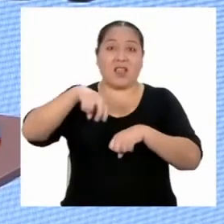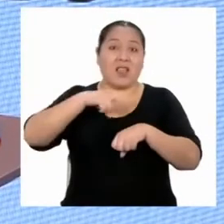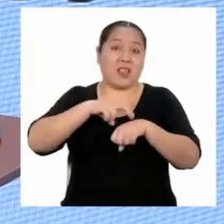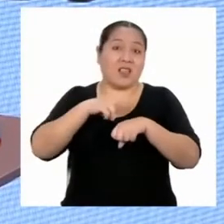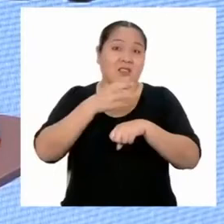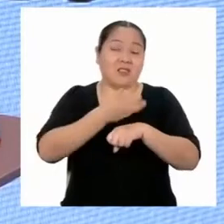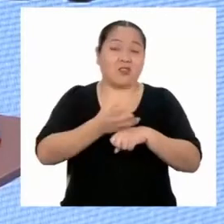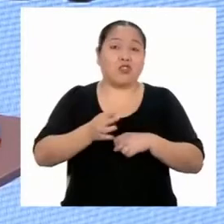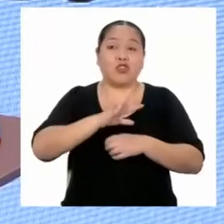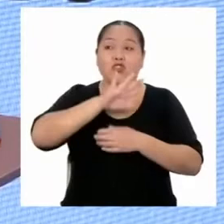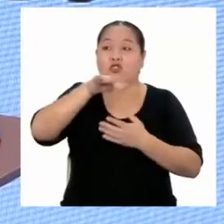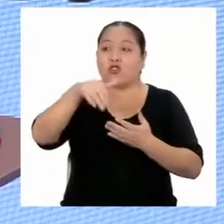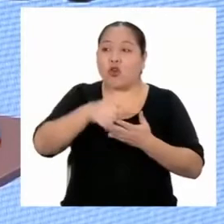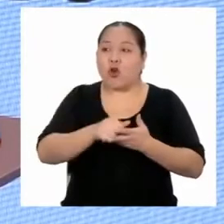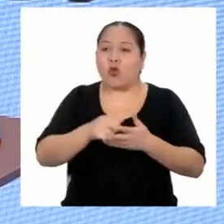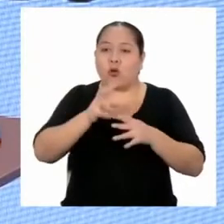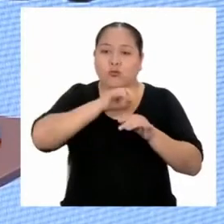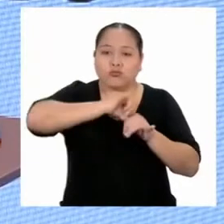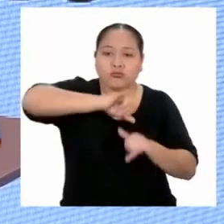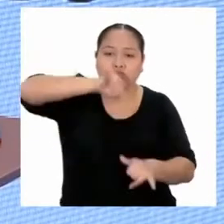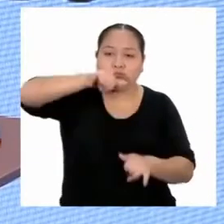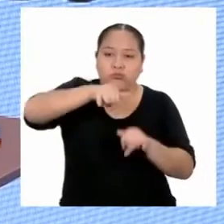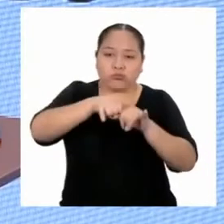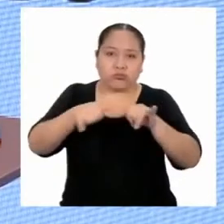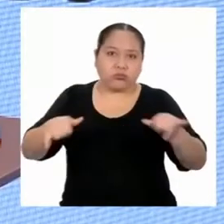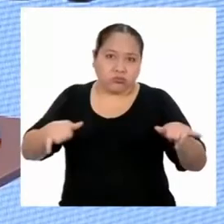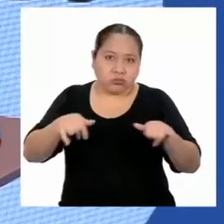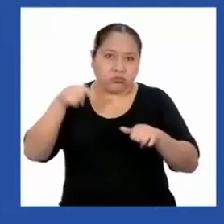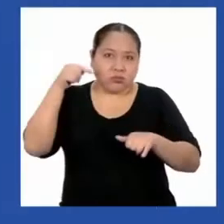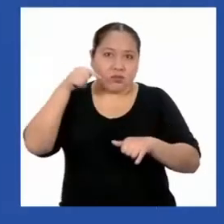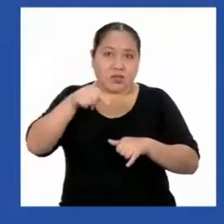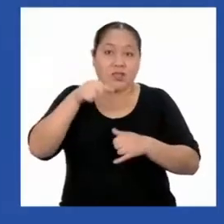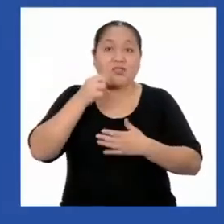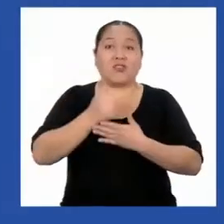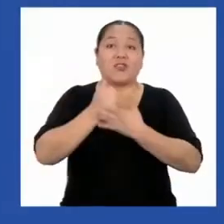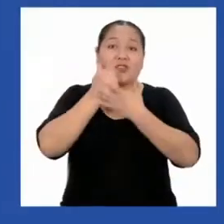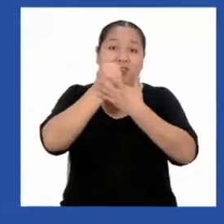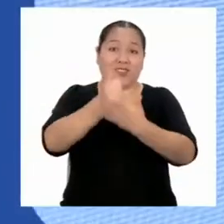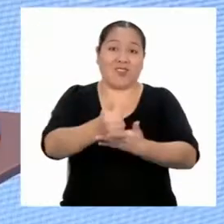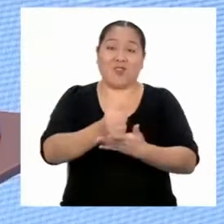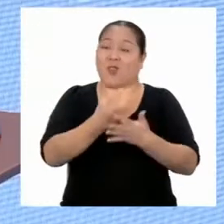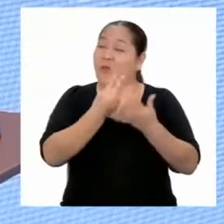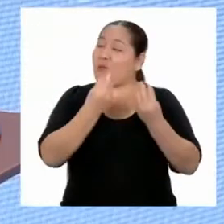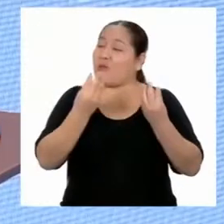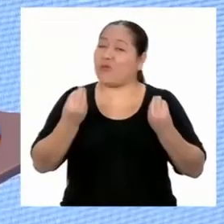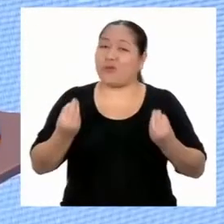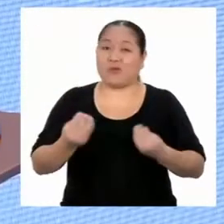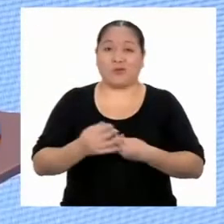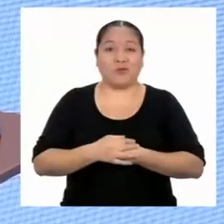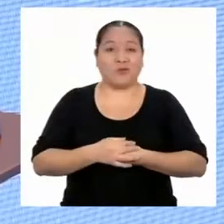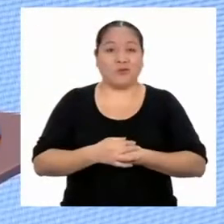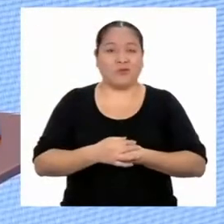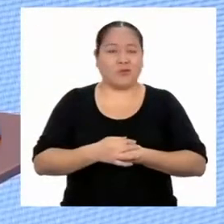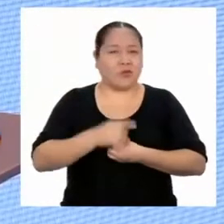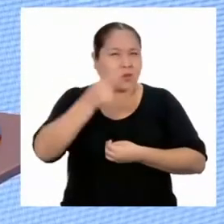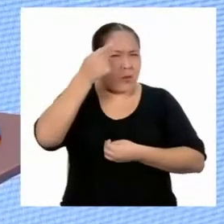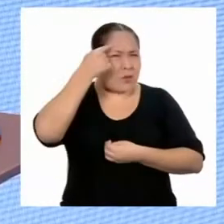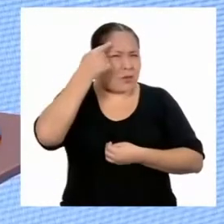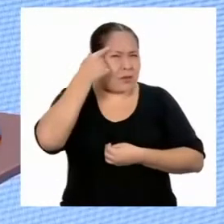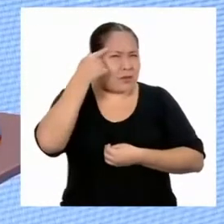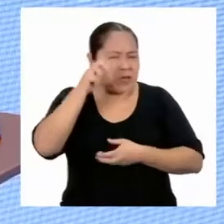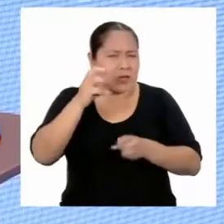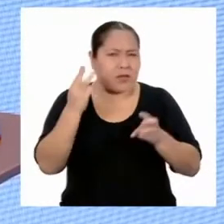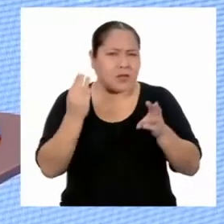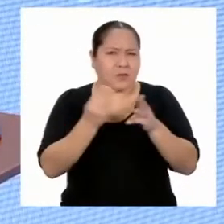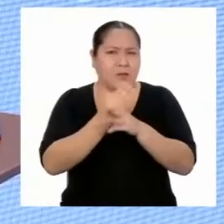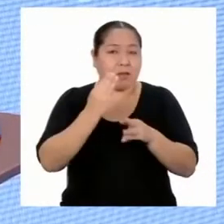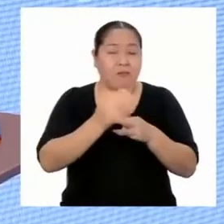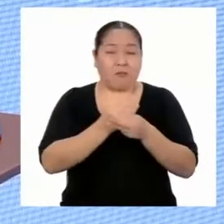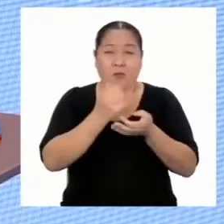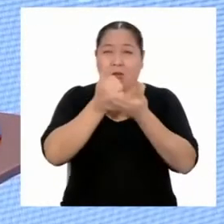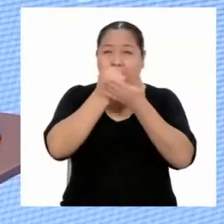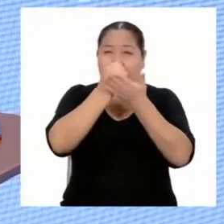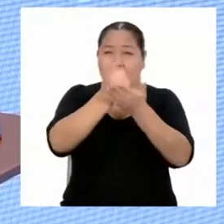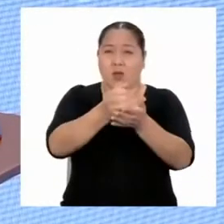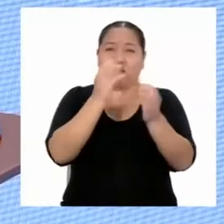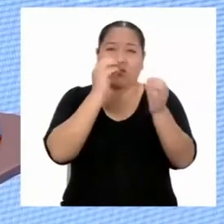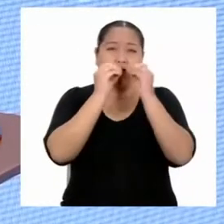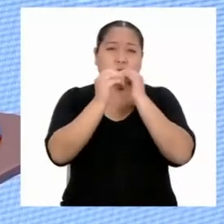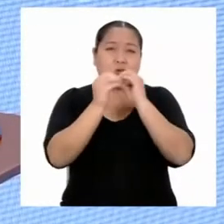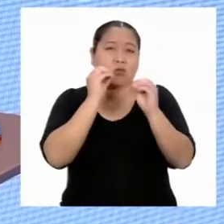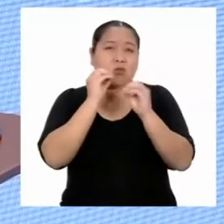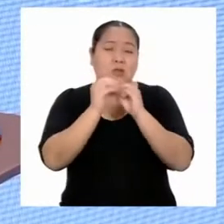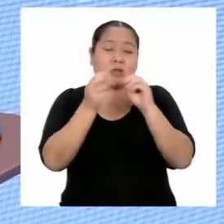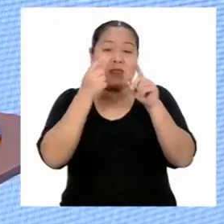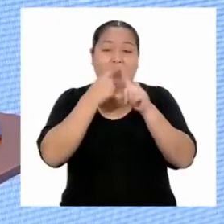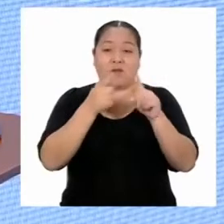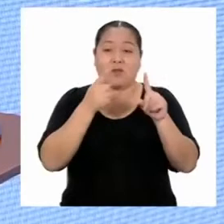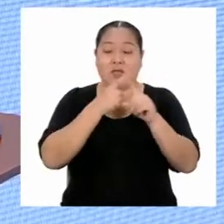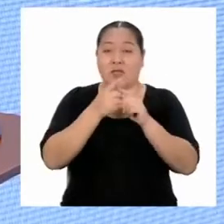es medible y esas mediciones nos resultan muy útiles. Ahora, ¿creen que las matemáticas nos ayudarán a resolver distintos